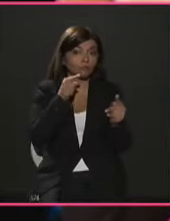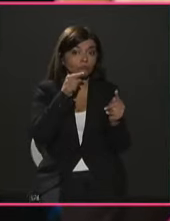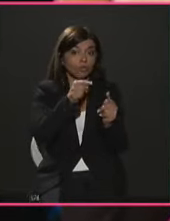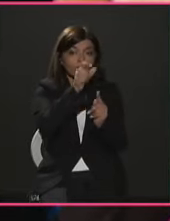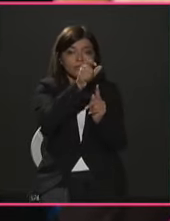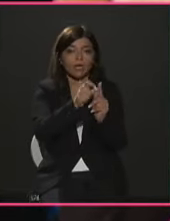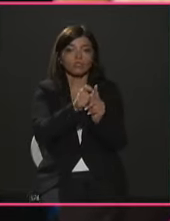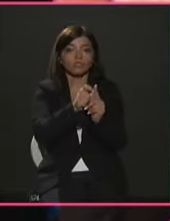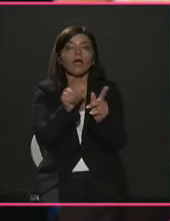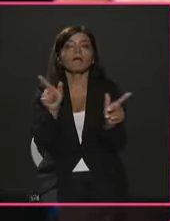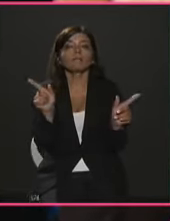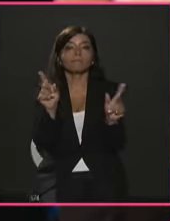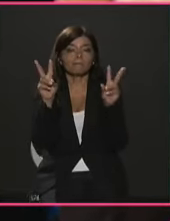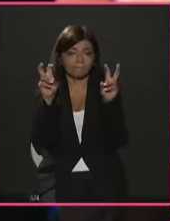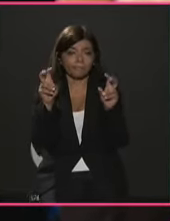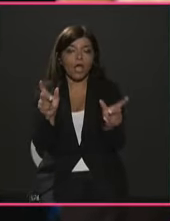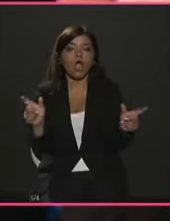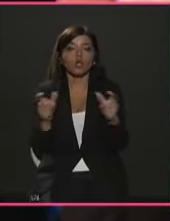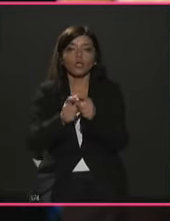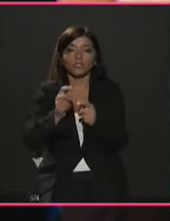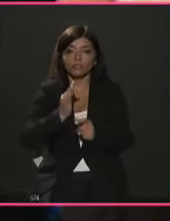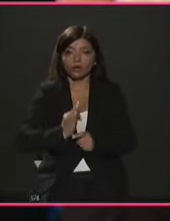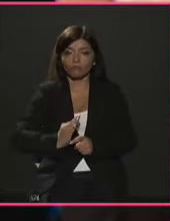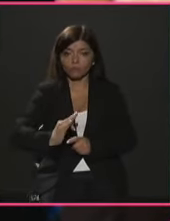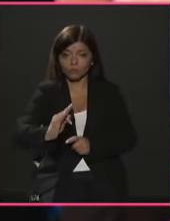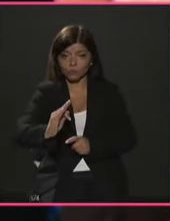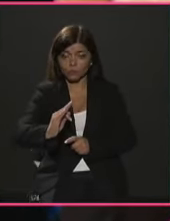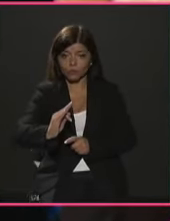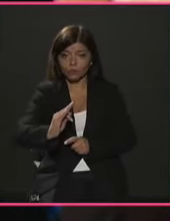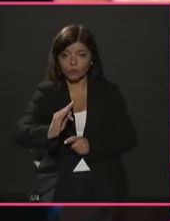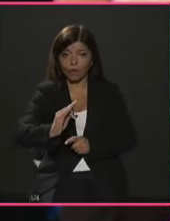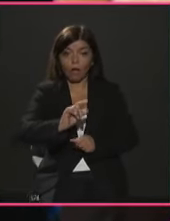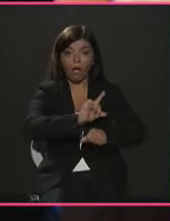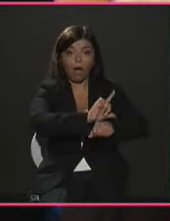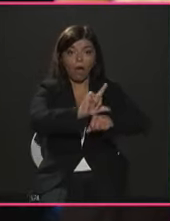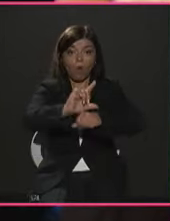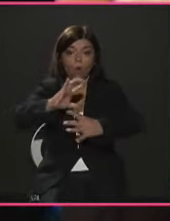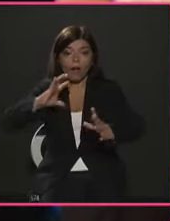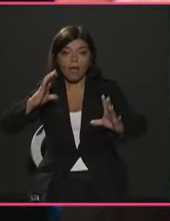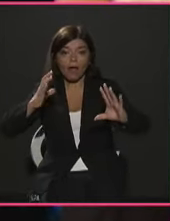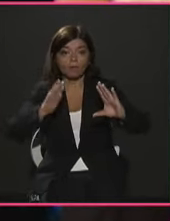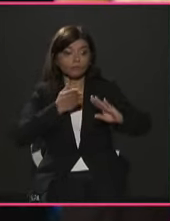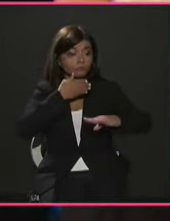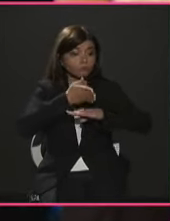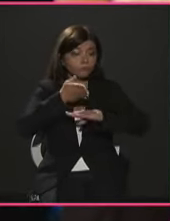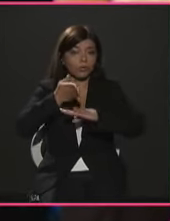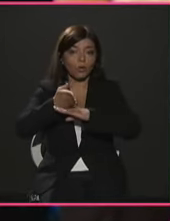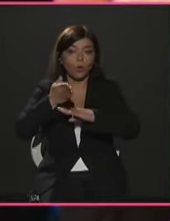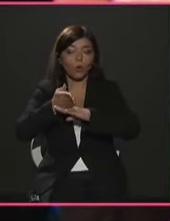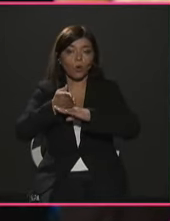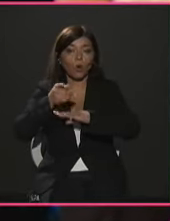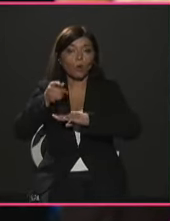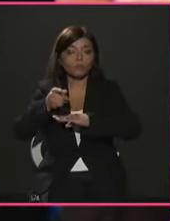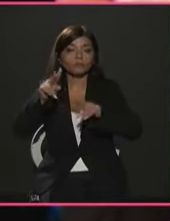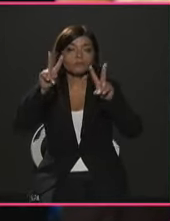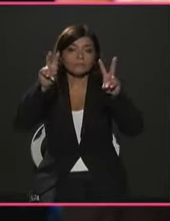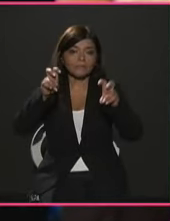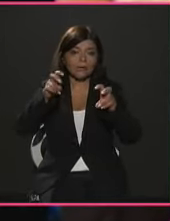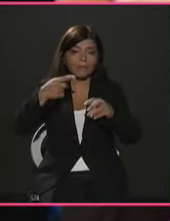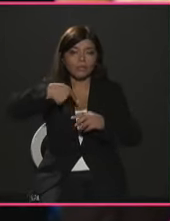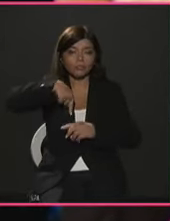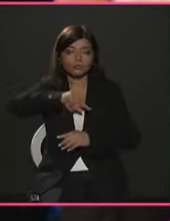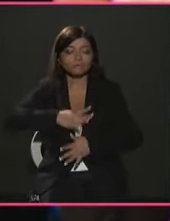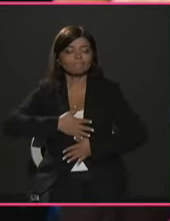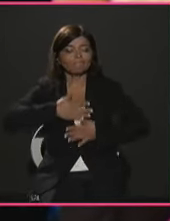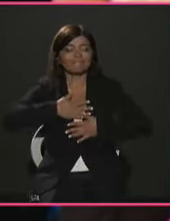justamente el congreso del futuro en cada lugar del mundo a donde vamos una de los motivos por los cuales